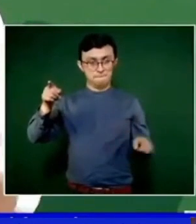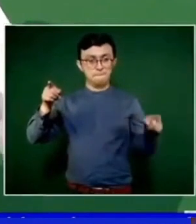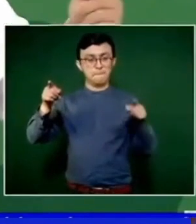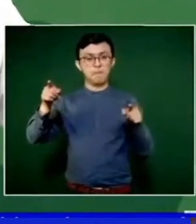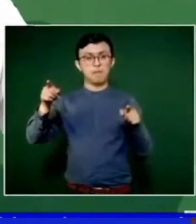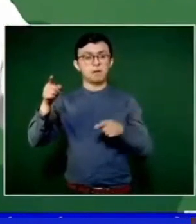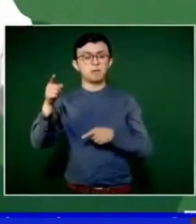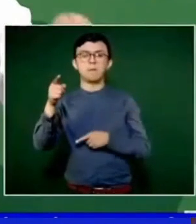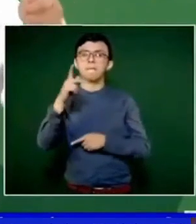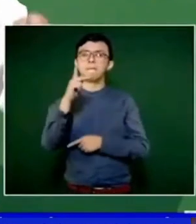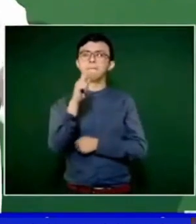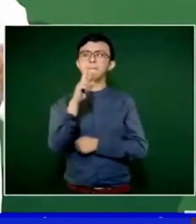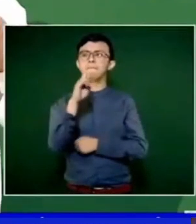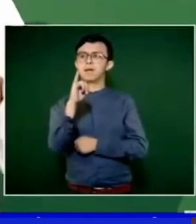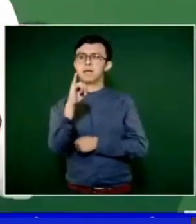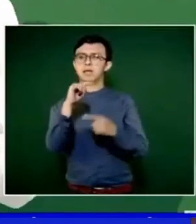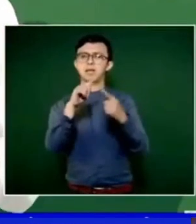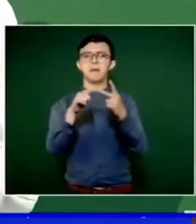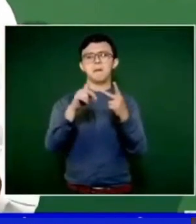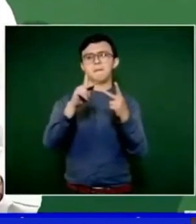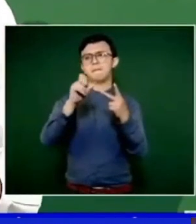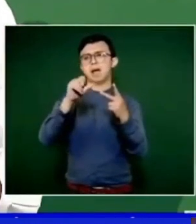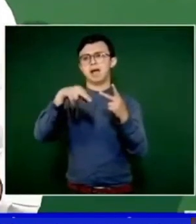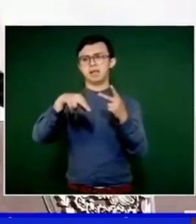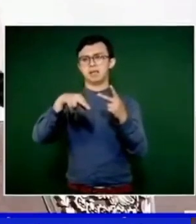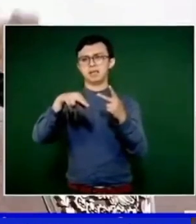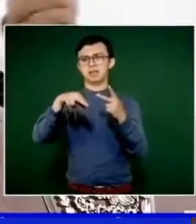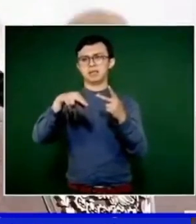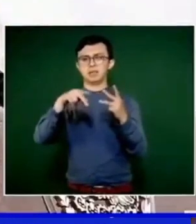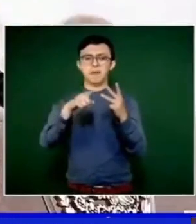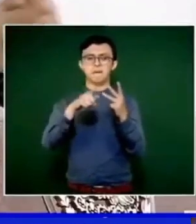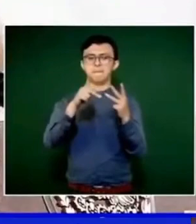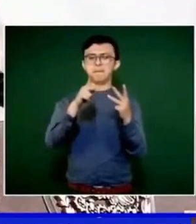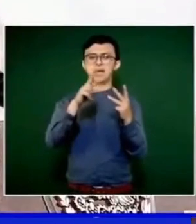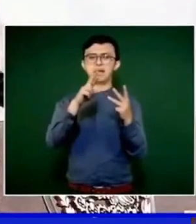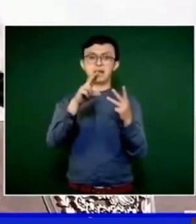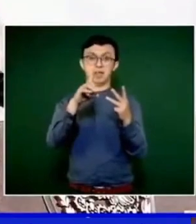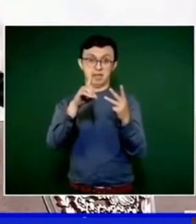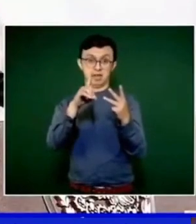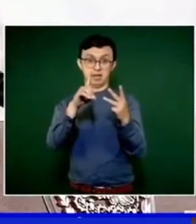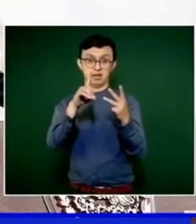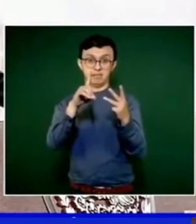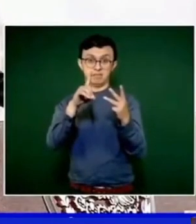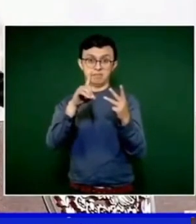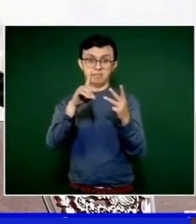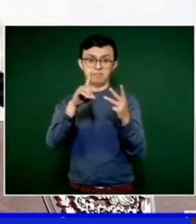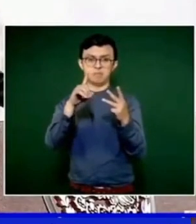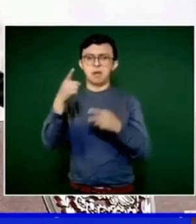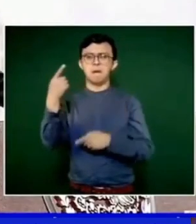al del PRI, al del PAN, al del PRD.